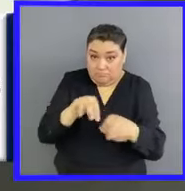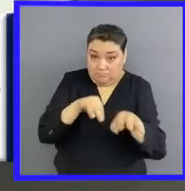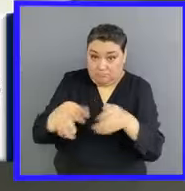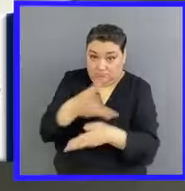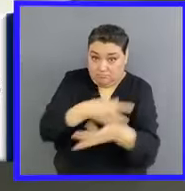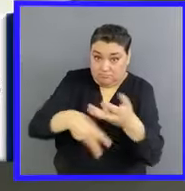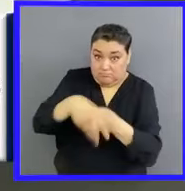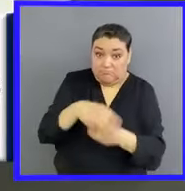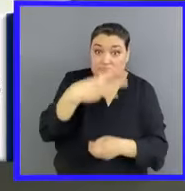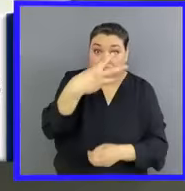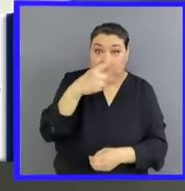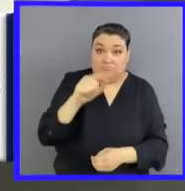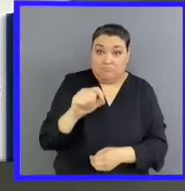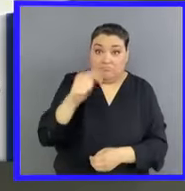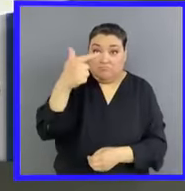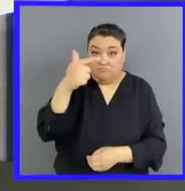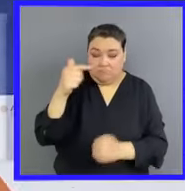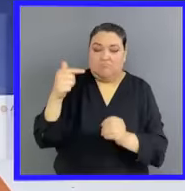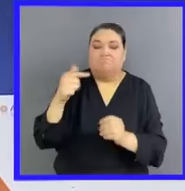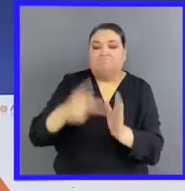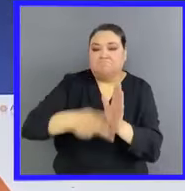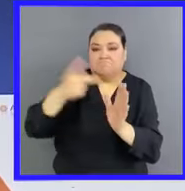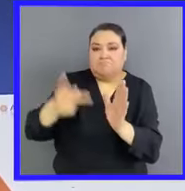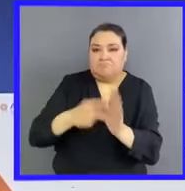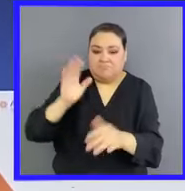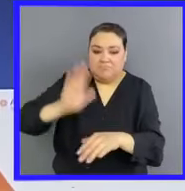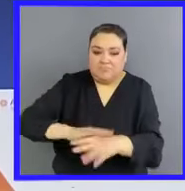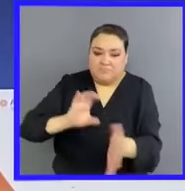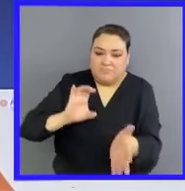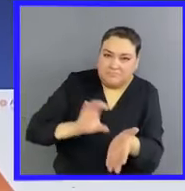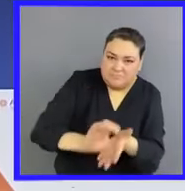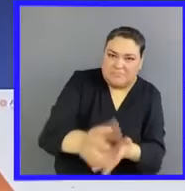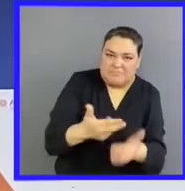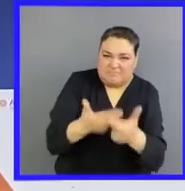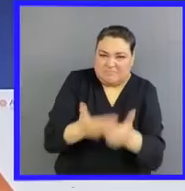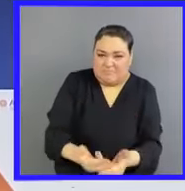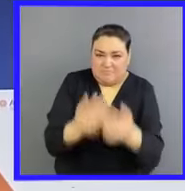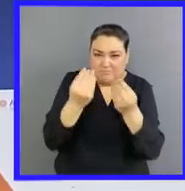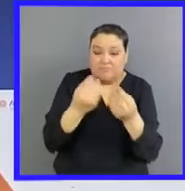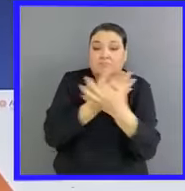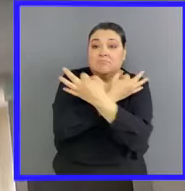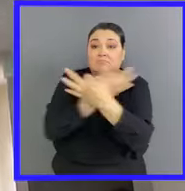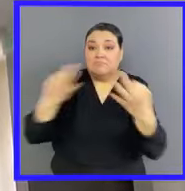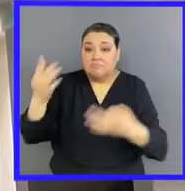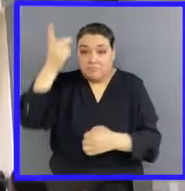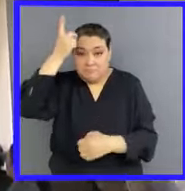nivel de capitalización requerido por ley, informaron directivos de la